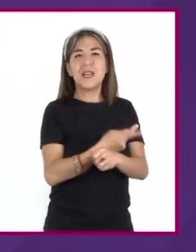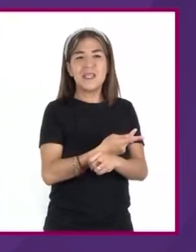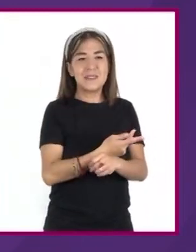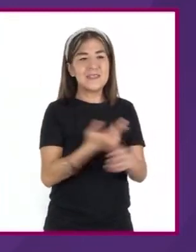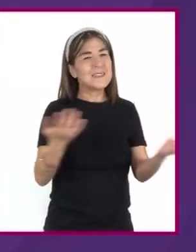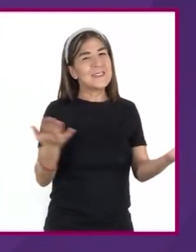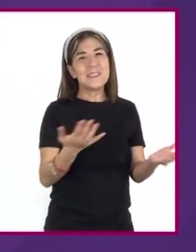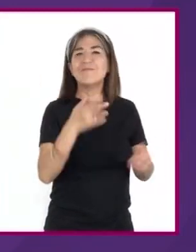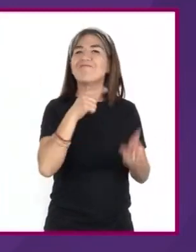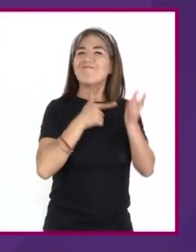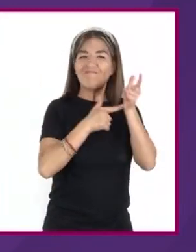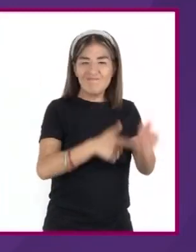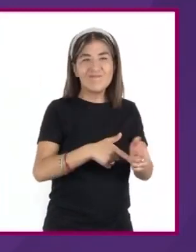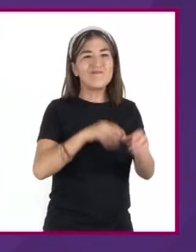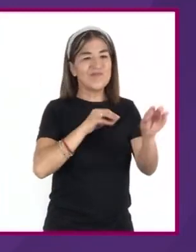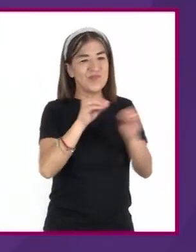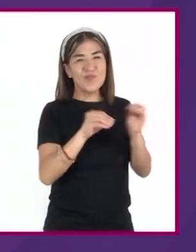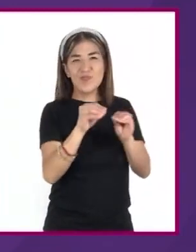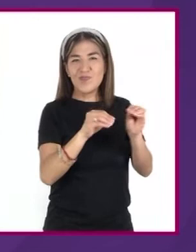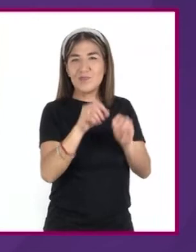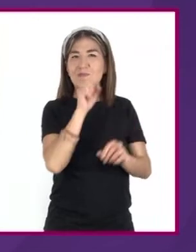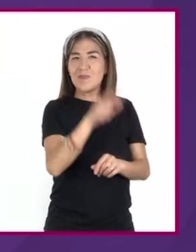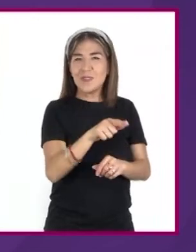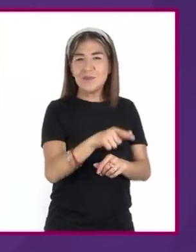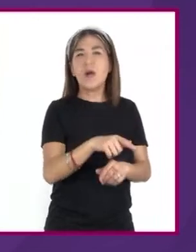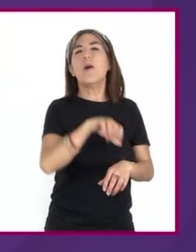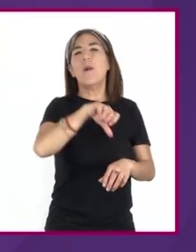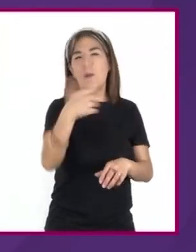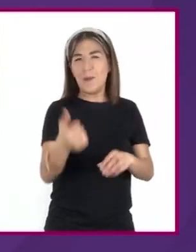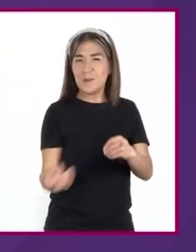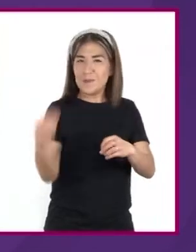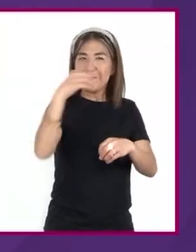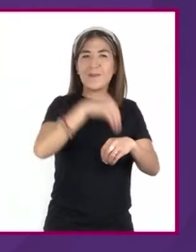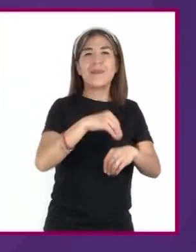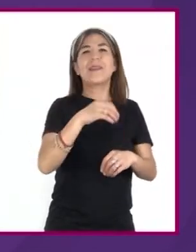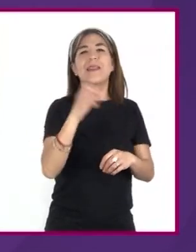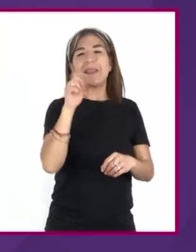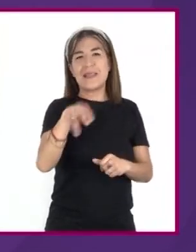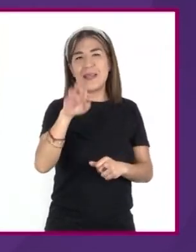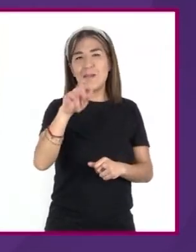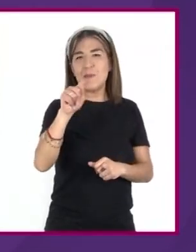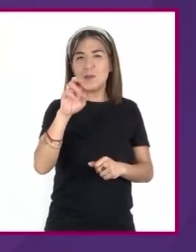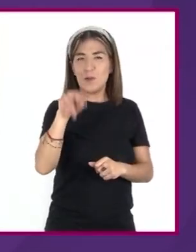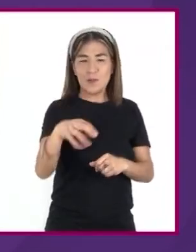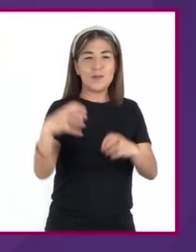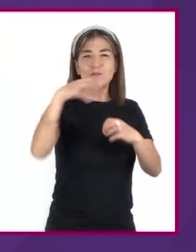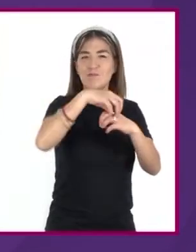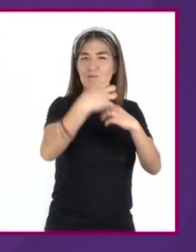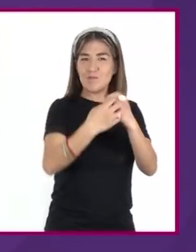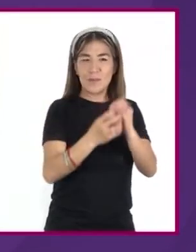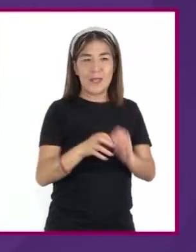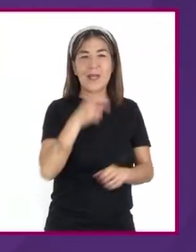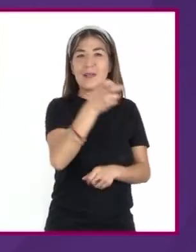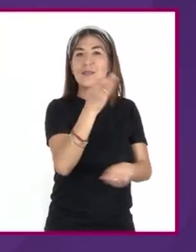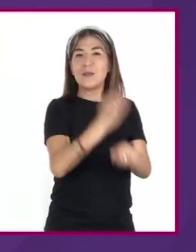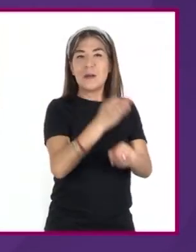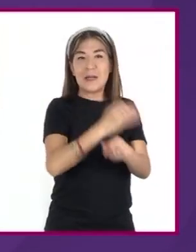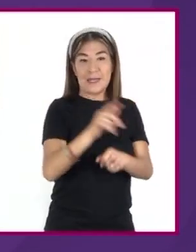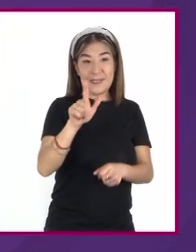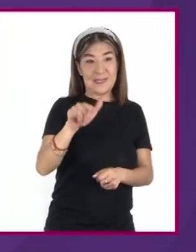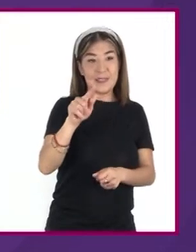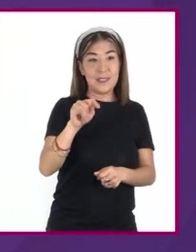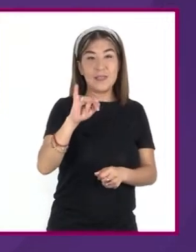Sigue siendo inestable, agregaré otro neutrón. Así es, para que este átomo de litio sea